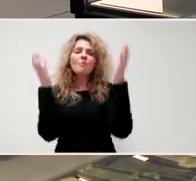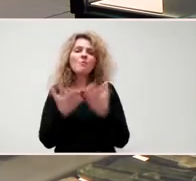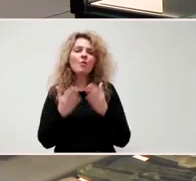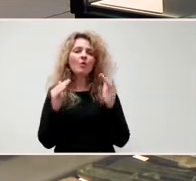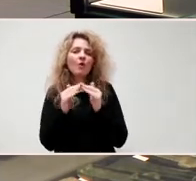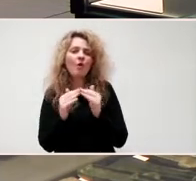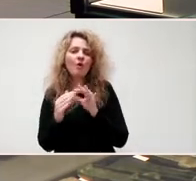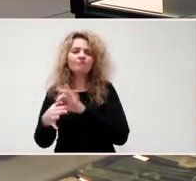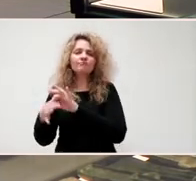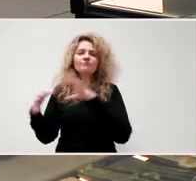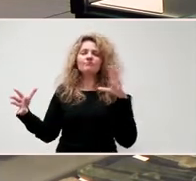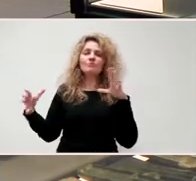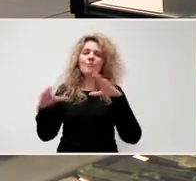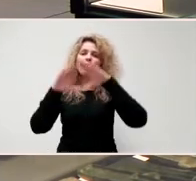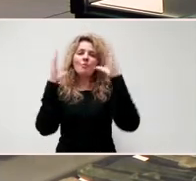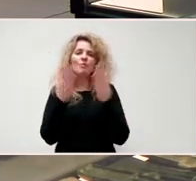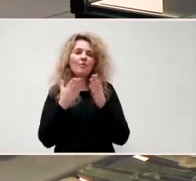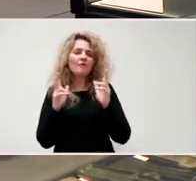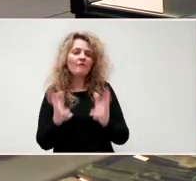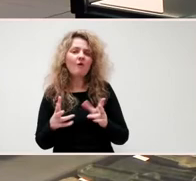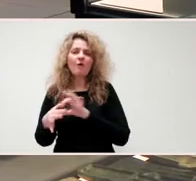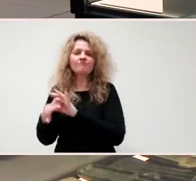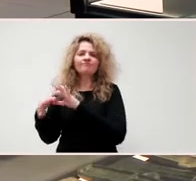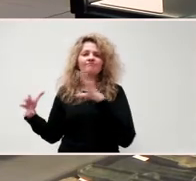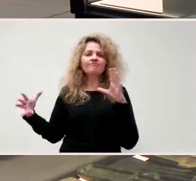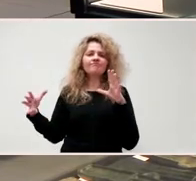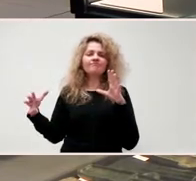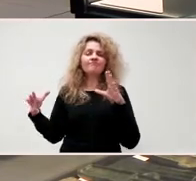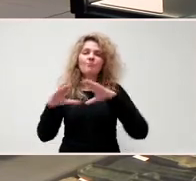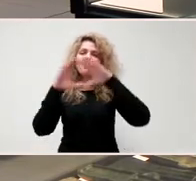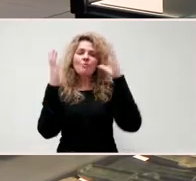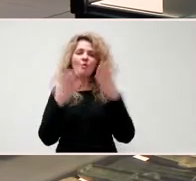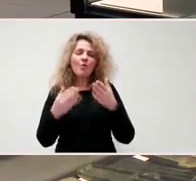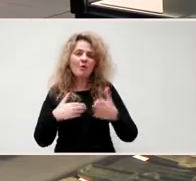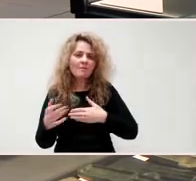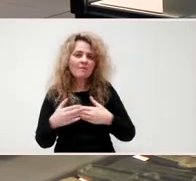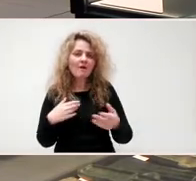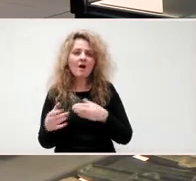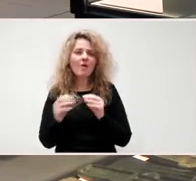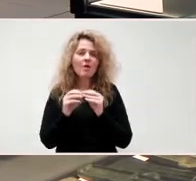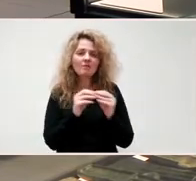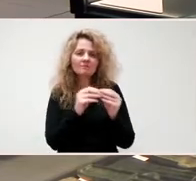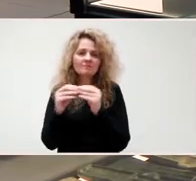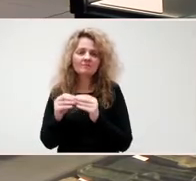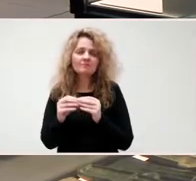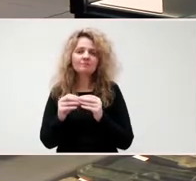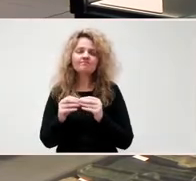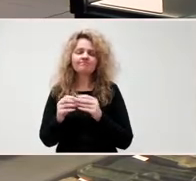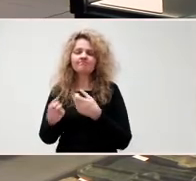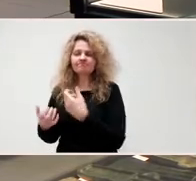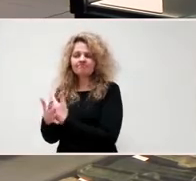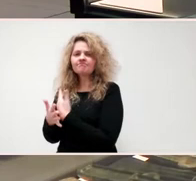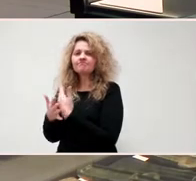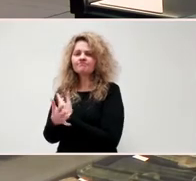relacionados co mundo doméstico, co mundo funerario ou incluso co mundo artesanal,